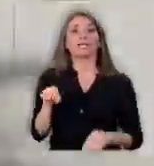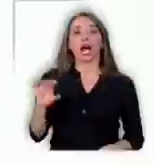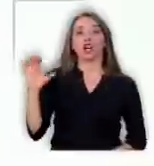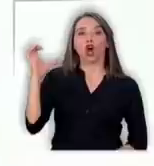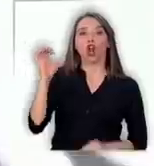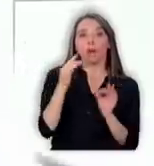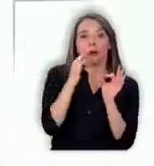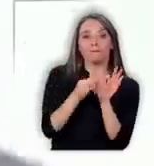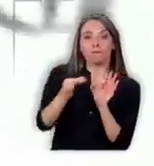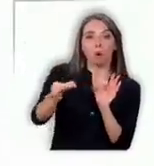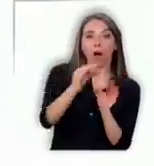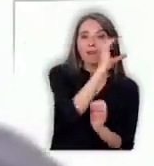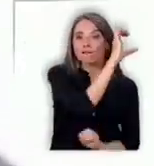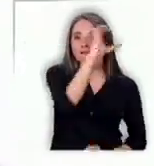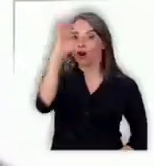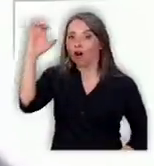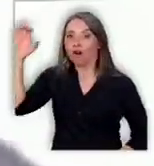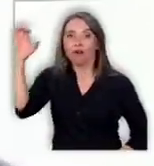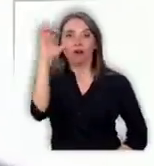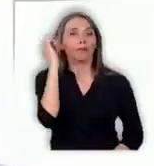Colombia. Hola, Juan.